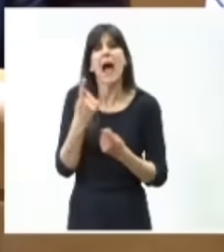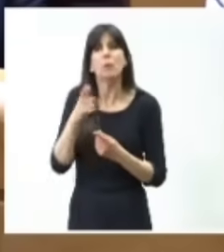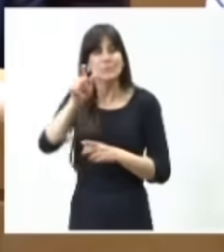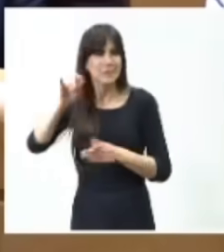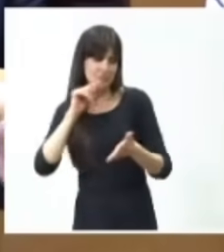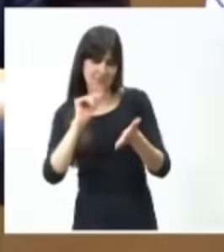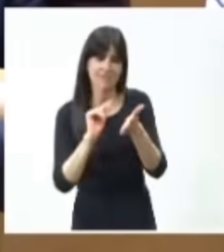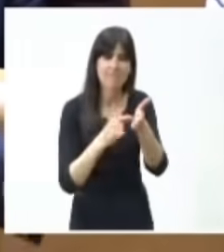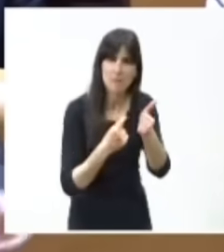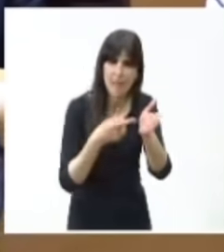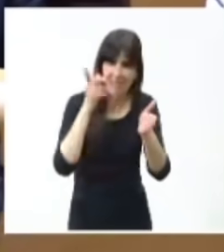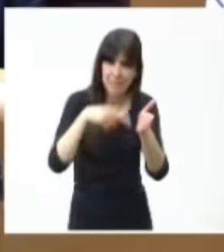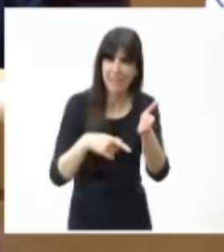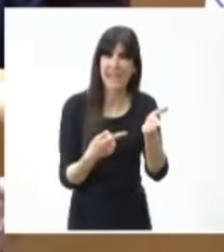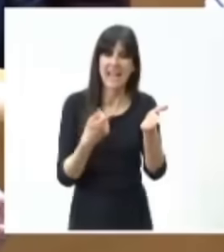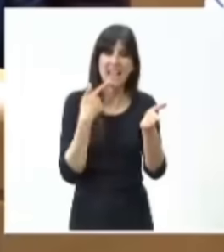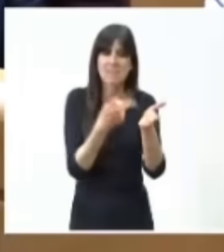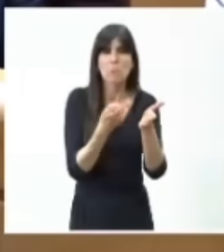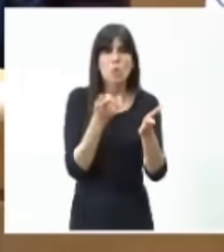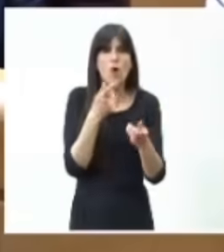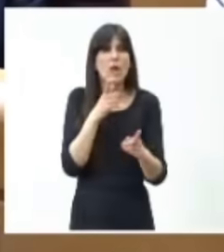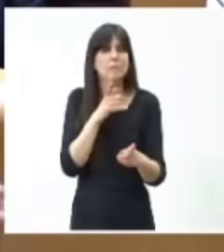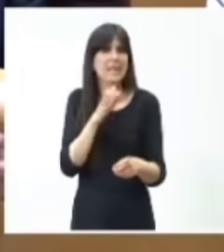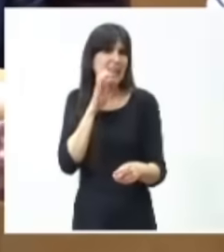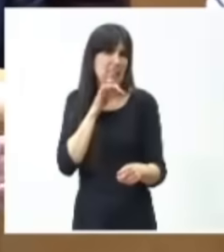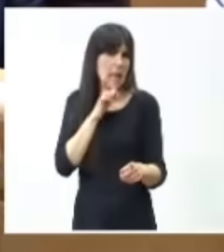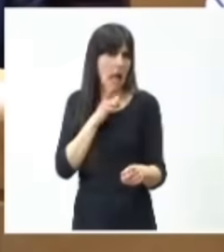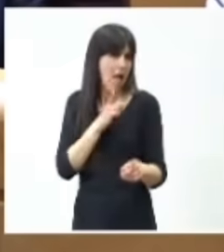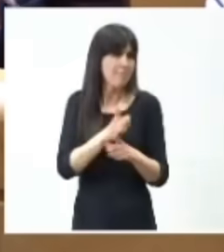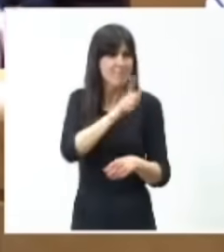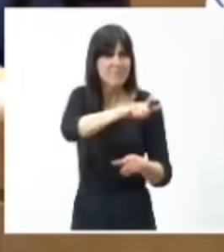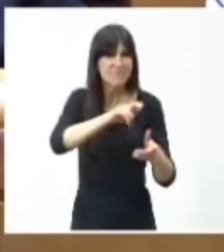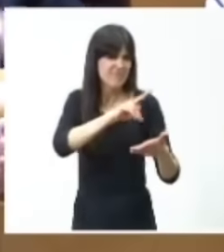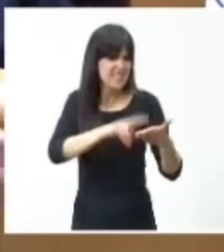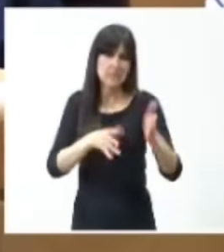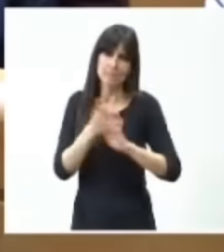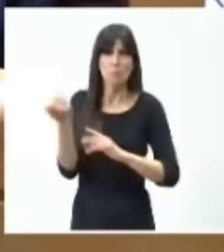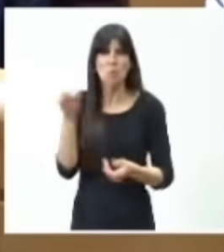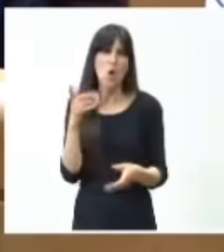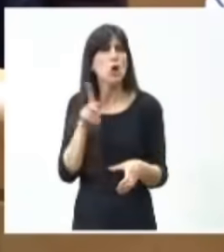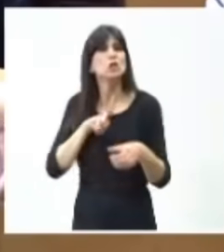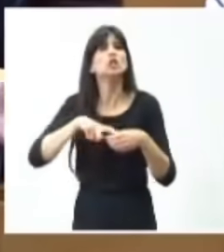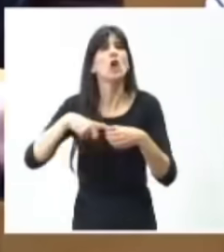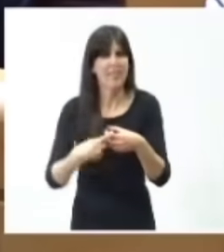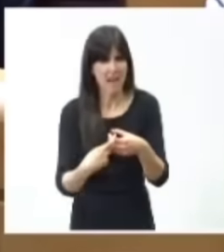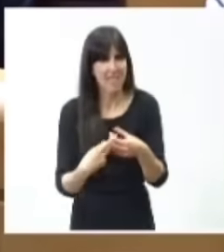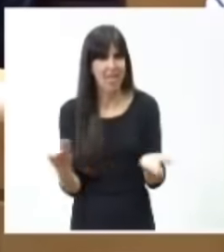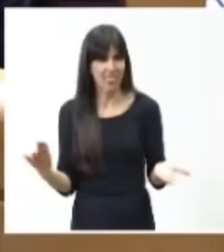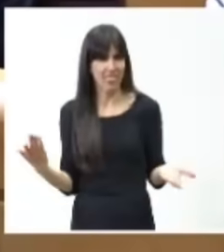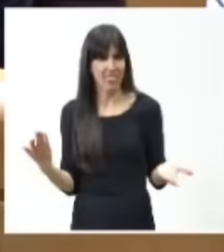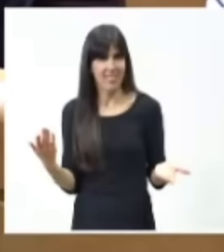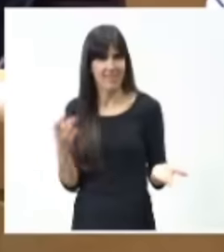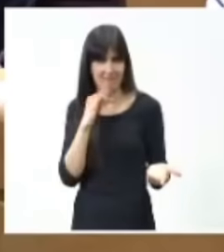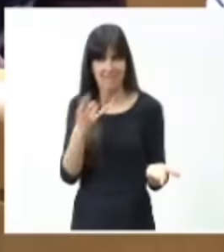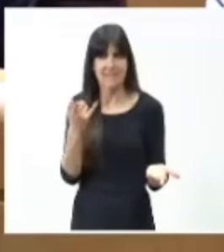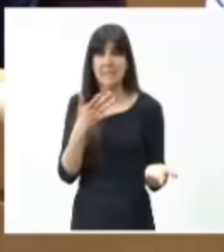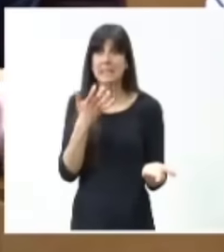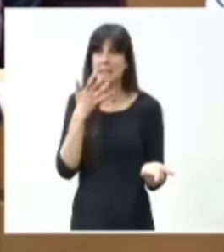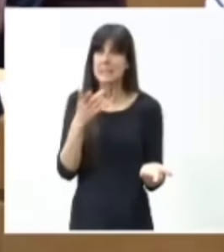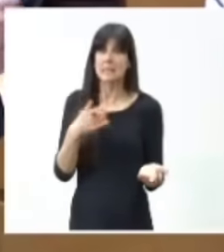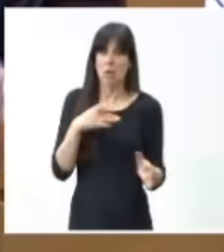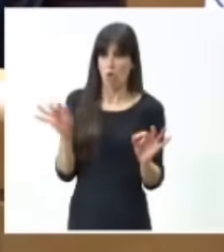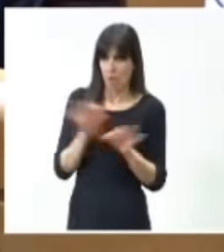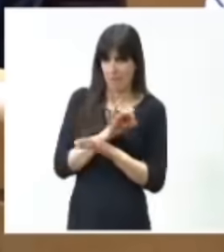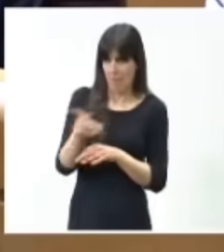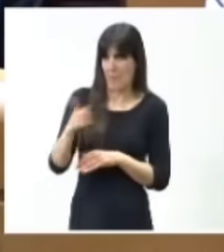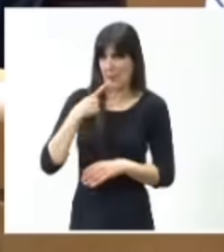firmantes. En su caso, es evidente, señor Sanvitorio, que era un gesto de solidaridad absoluta porque, corríjame si me equivoco,